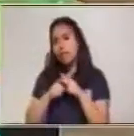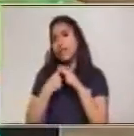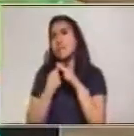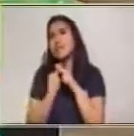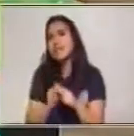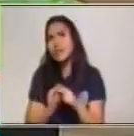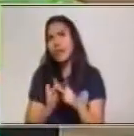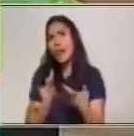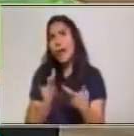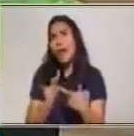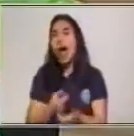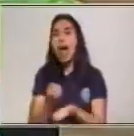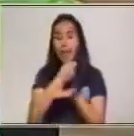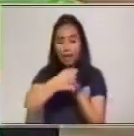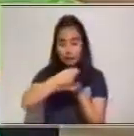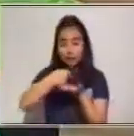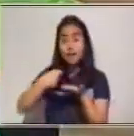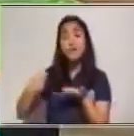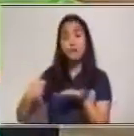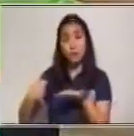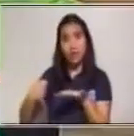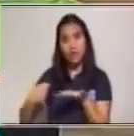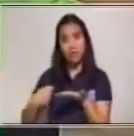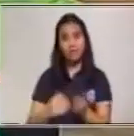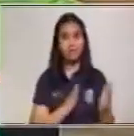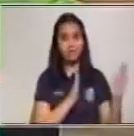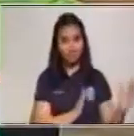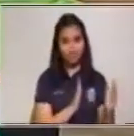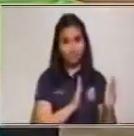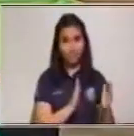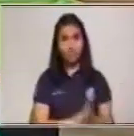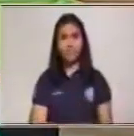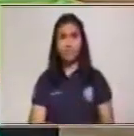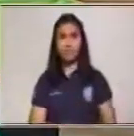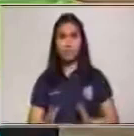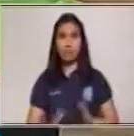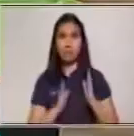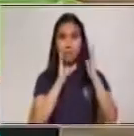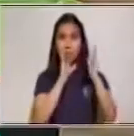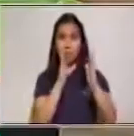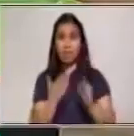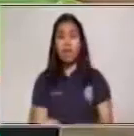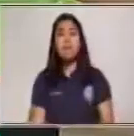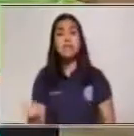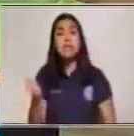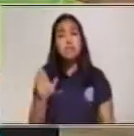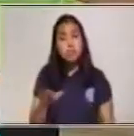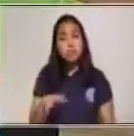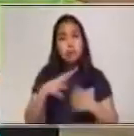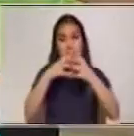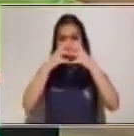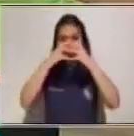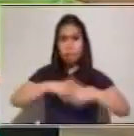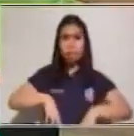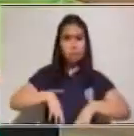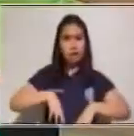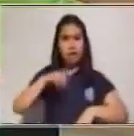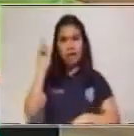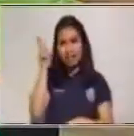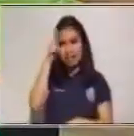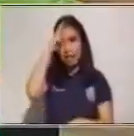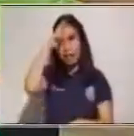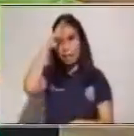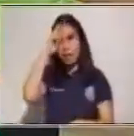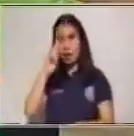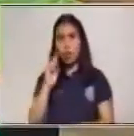la caída del Imperio Romano, que fue otro suceso, ¿sí? Luego podemos colocar